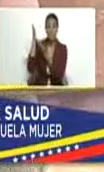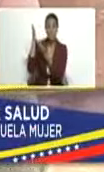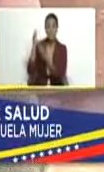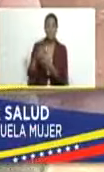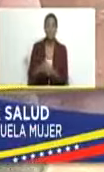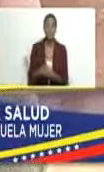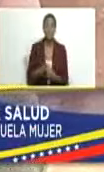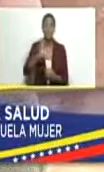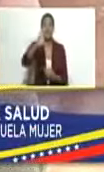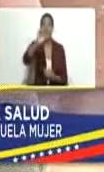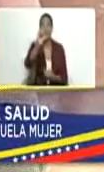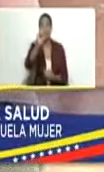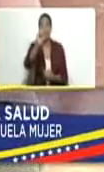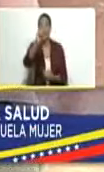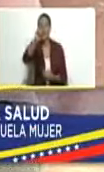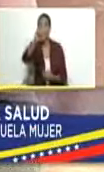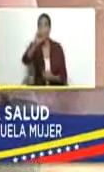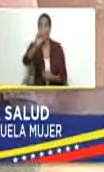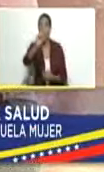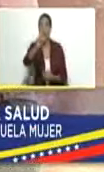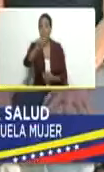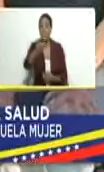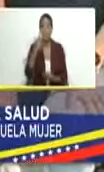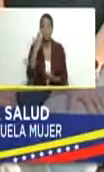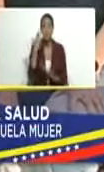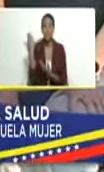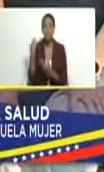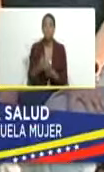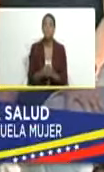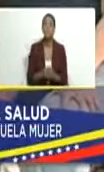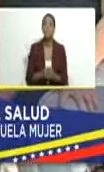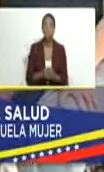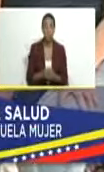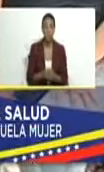Carmen Teresa, Carmen Teresa.